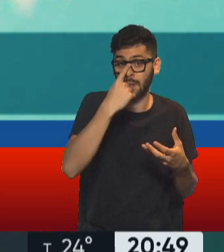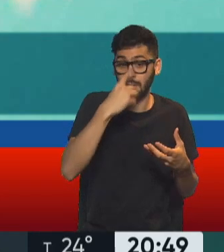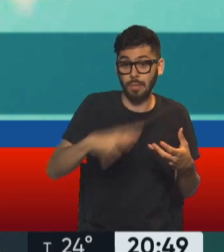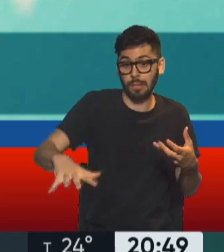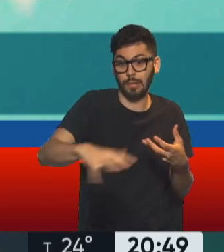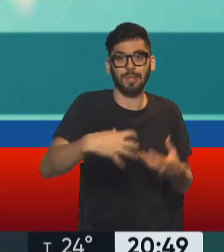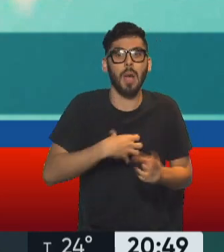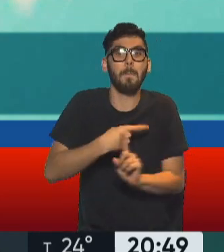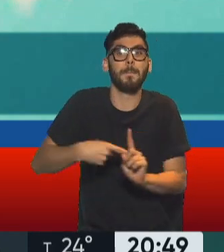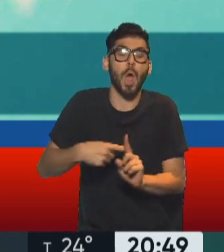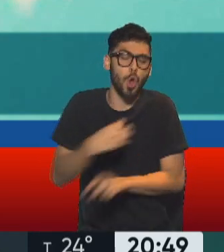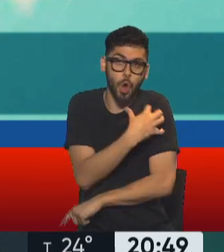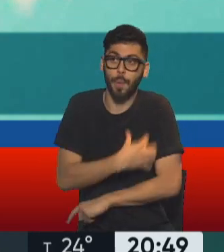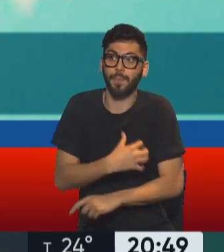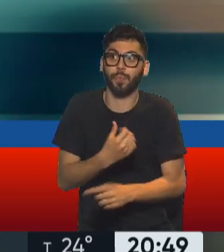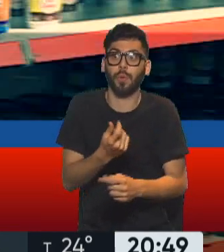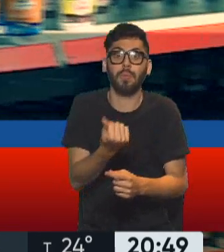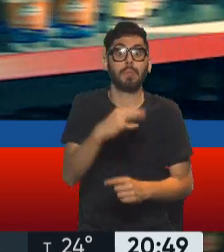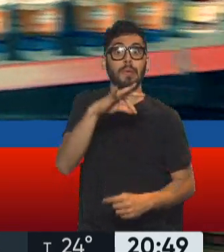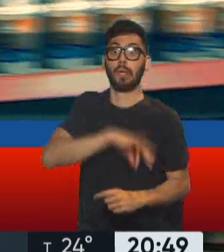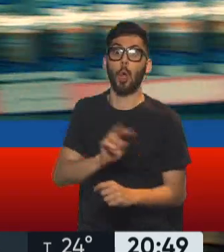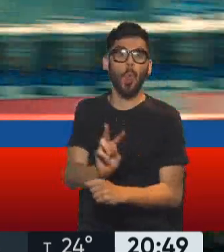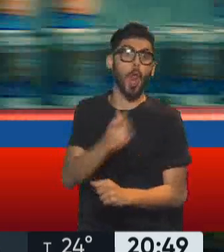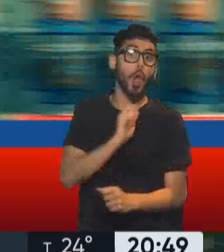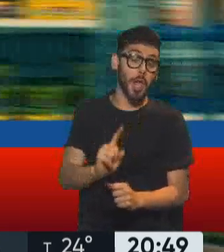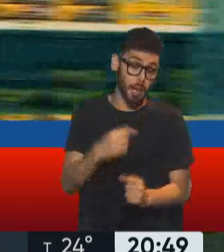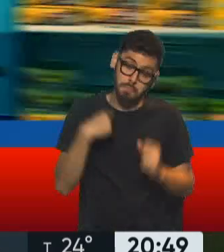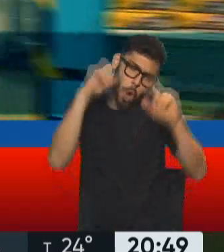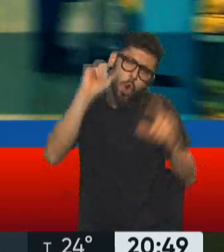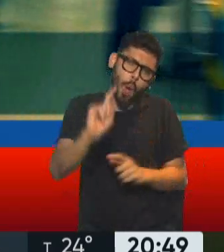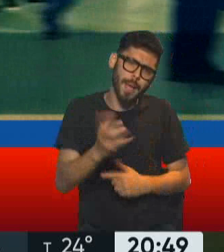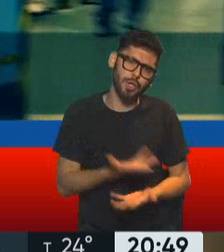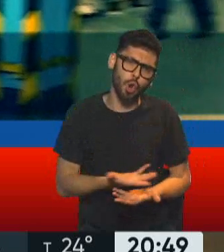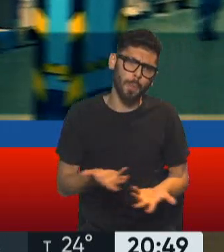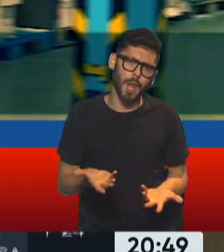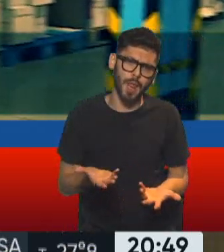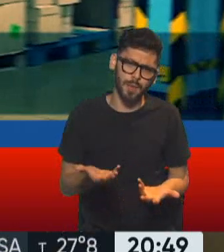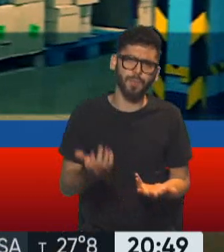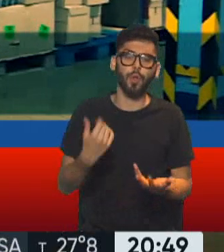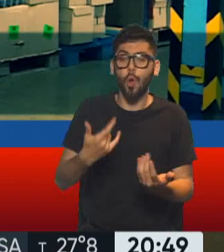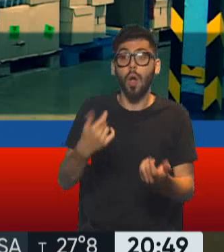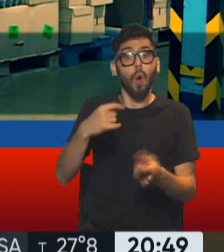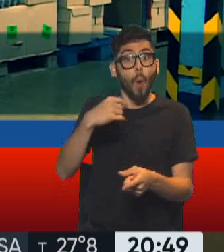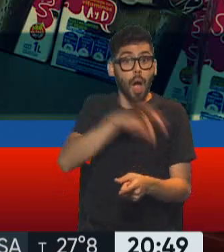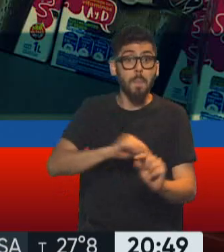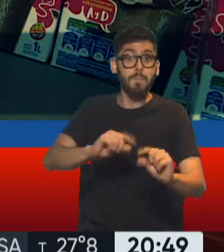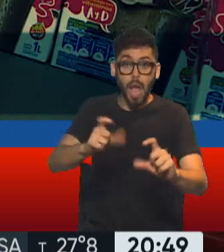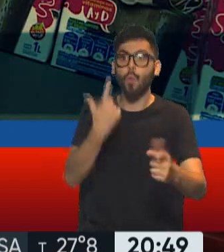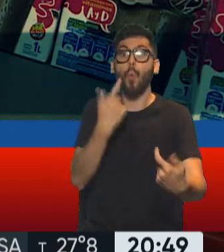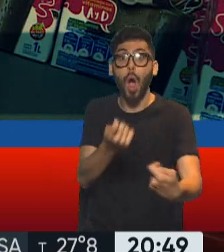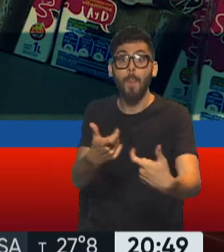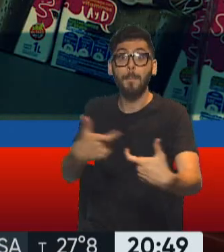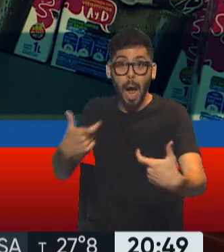sectores medios y populares, nos sorprende. Si hay una expansión de los ingresos, va a haber una expansión del consumo, una expansión de las